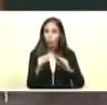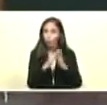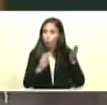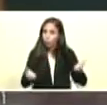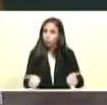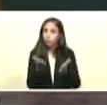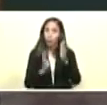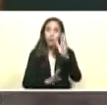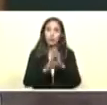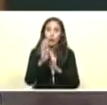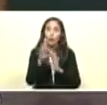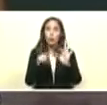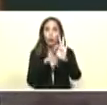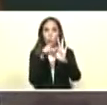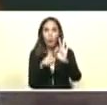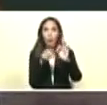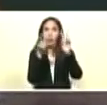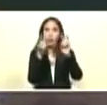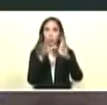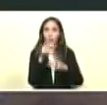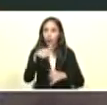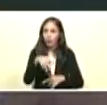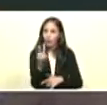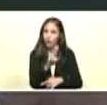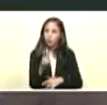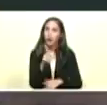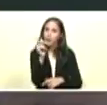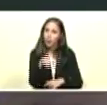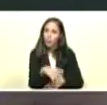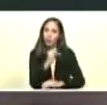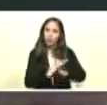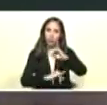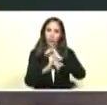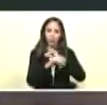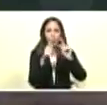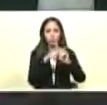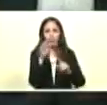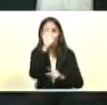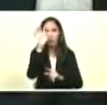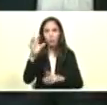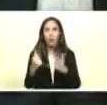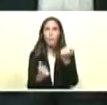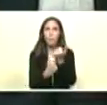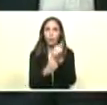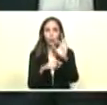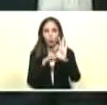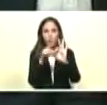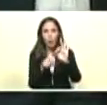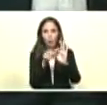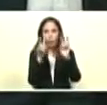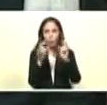promoción nacional e internacional de nuestro criptoactivo, el Petro.